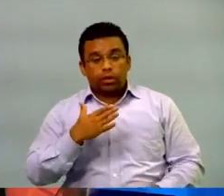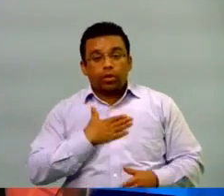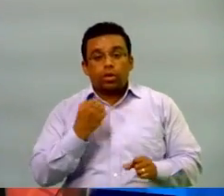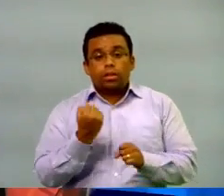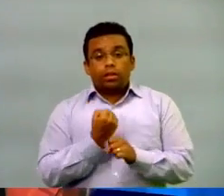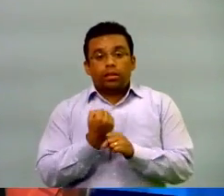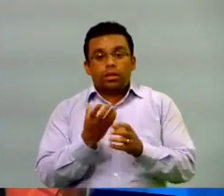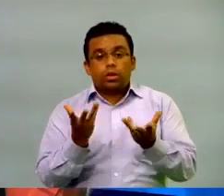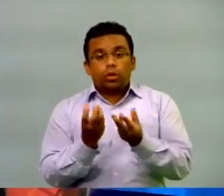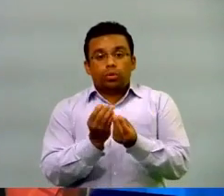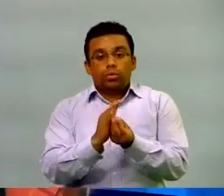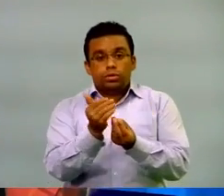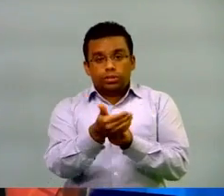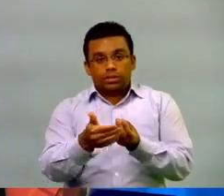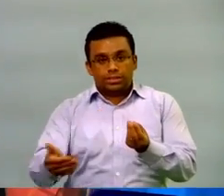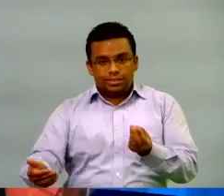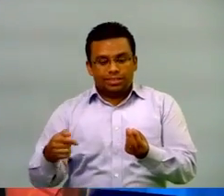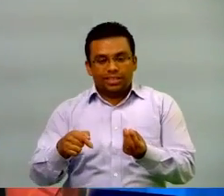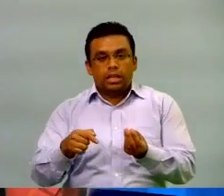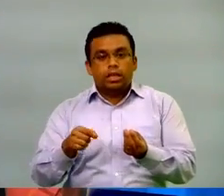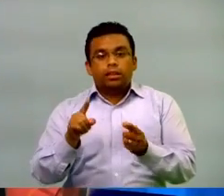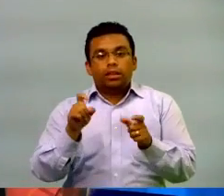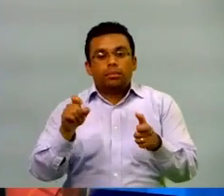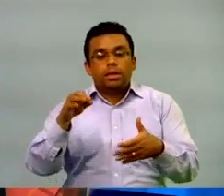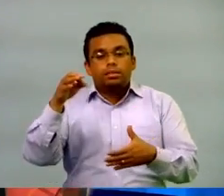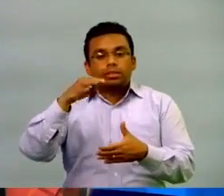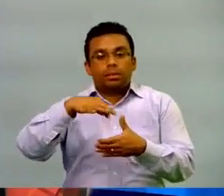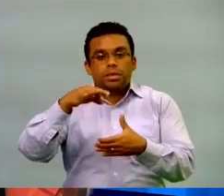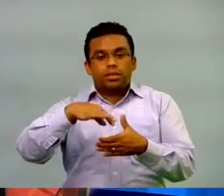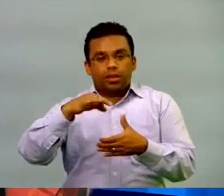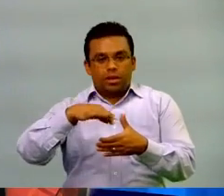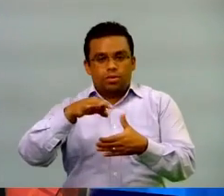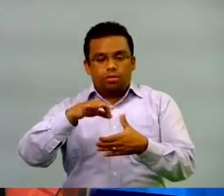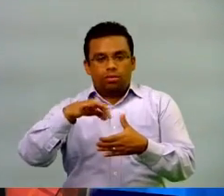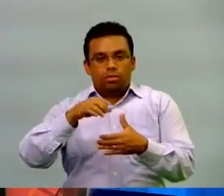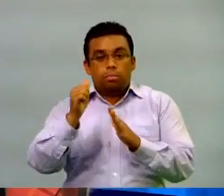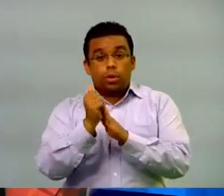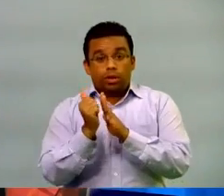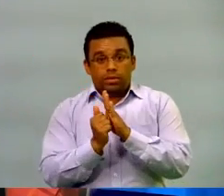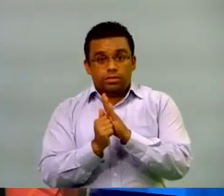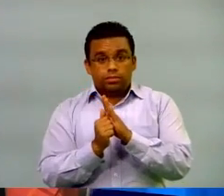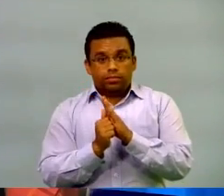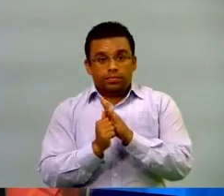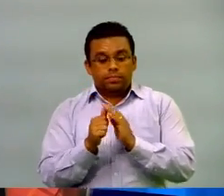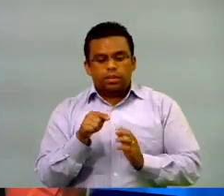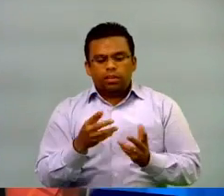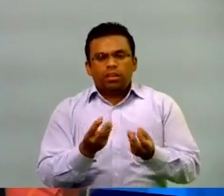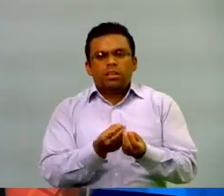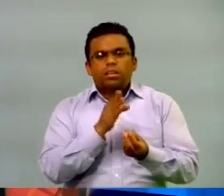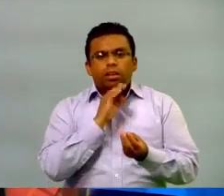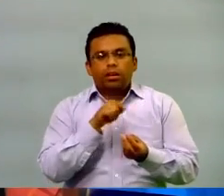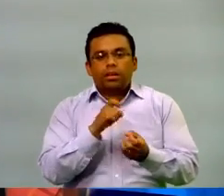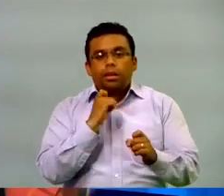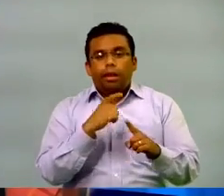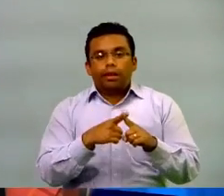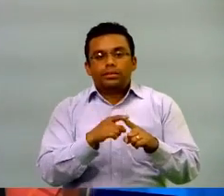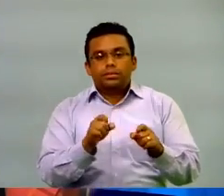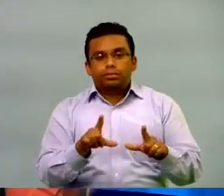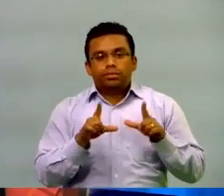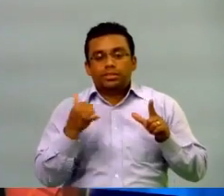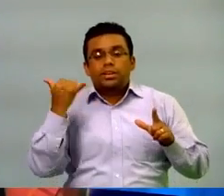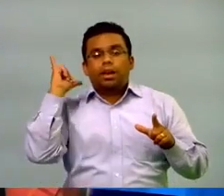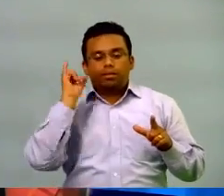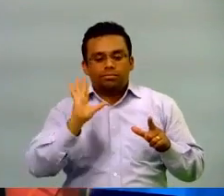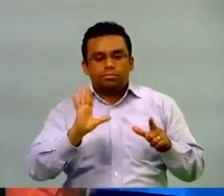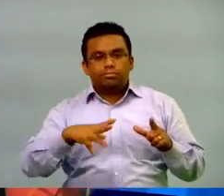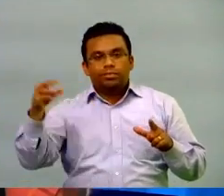de programación que pues está orientado con exalumnos, o sea, ellos son los exalumnos de la misma institución que